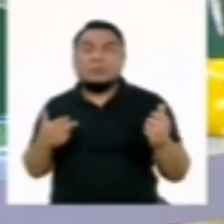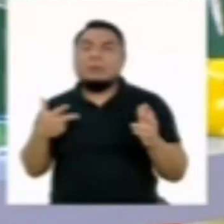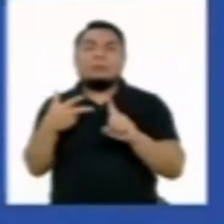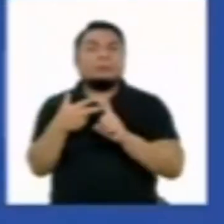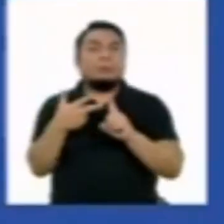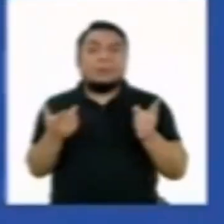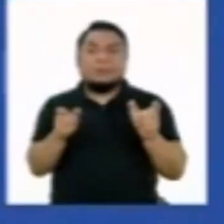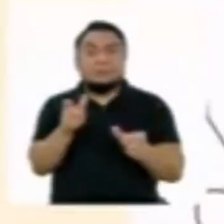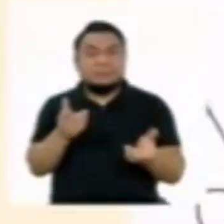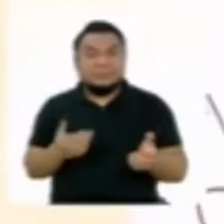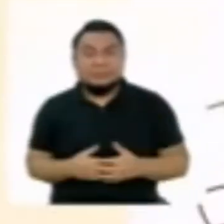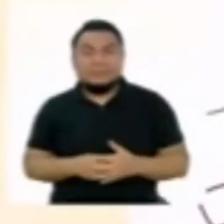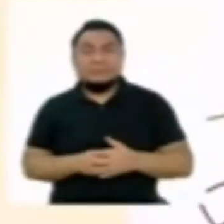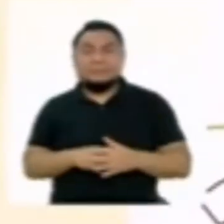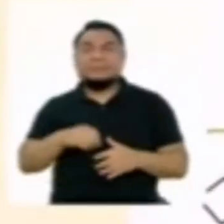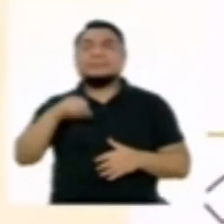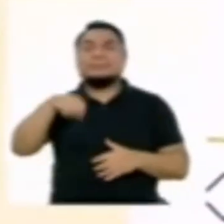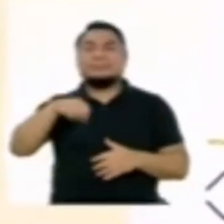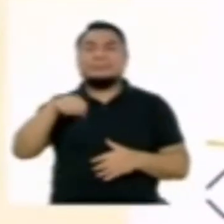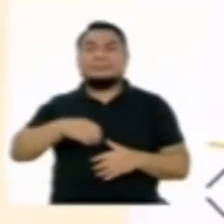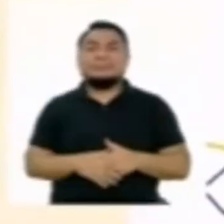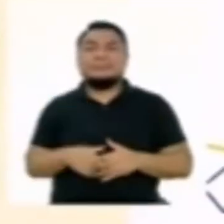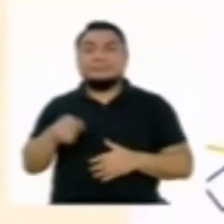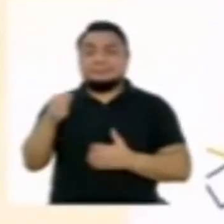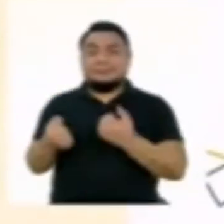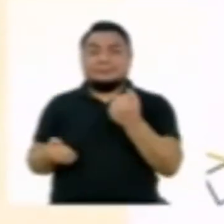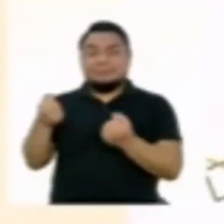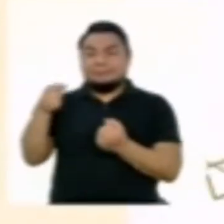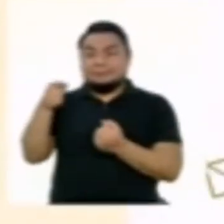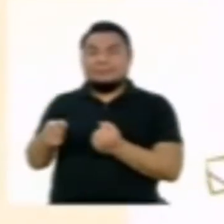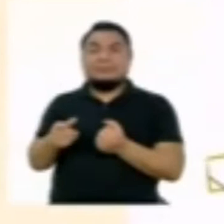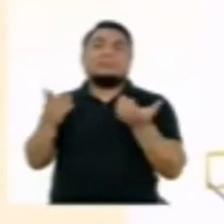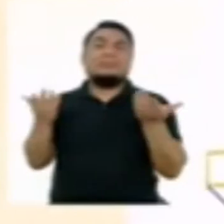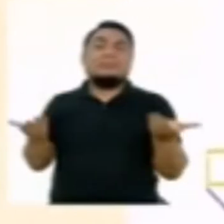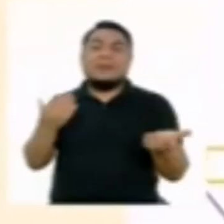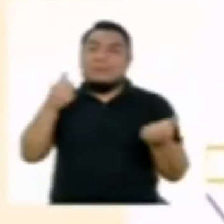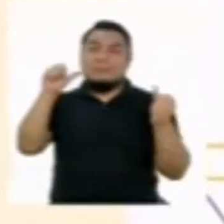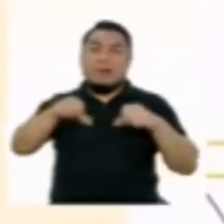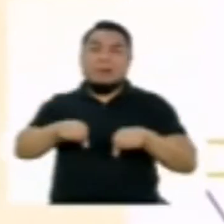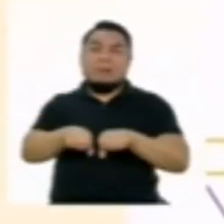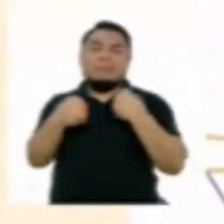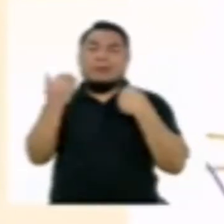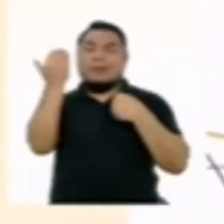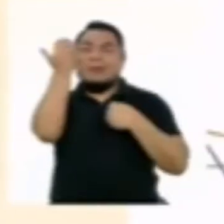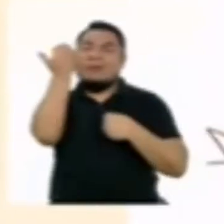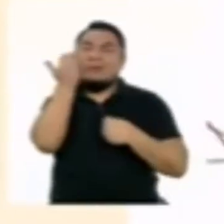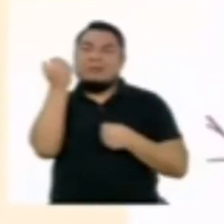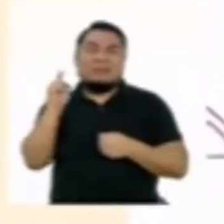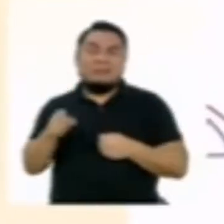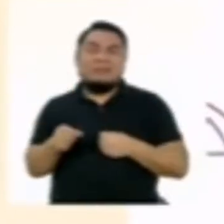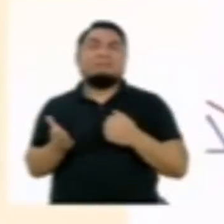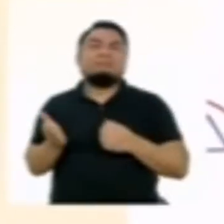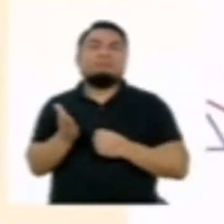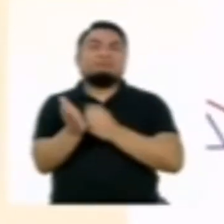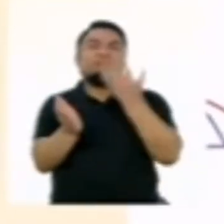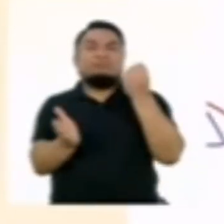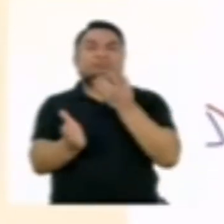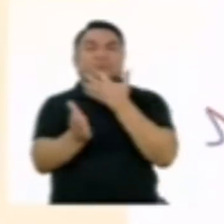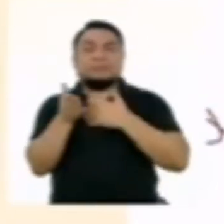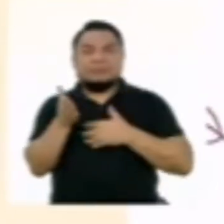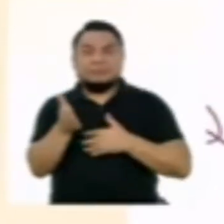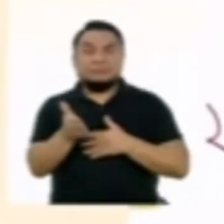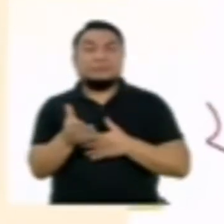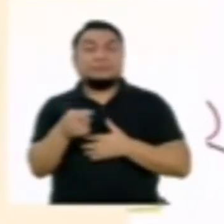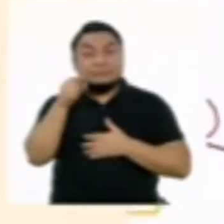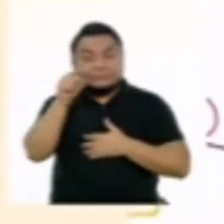o atropellos. Así es, esos vehículos que se encuentran en pésimas condiciones no solo congestionan cuando se